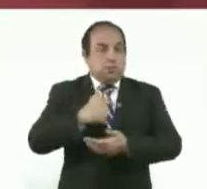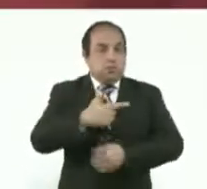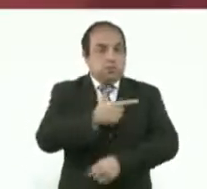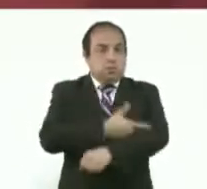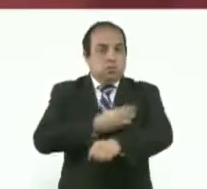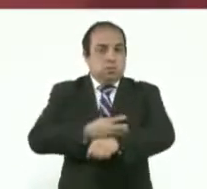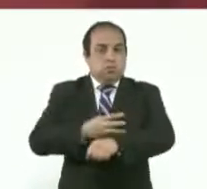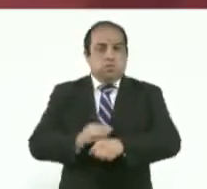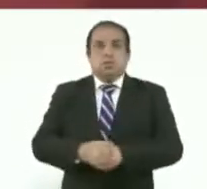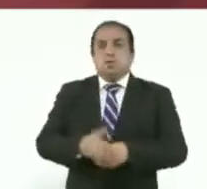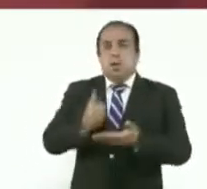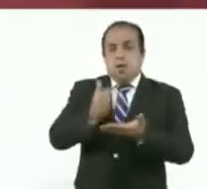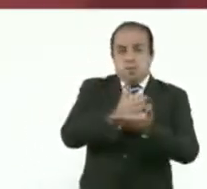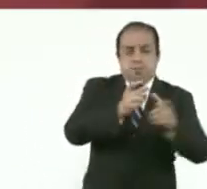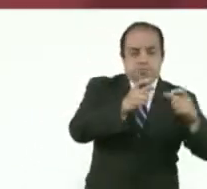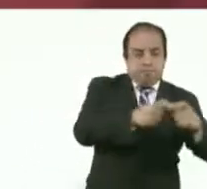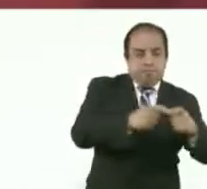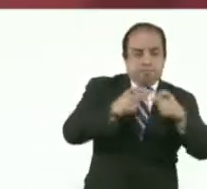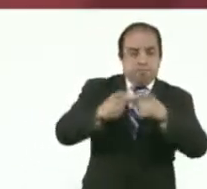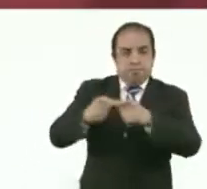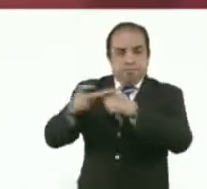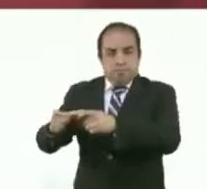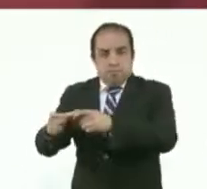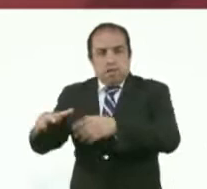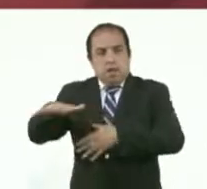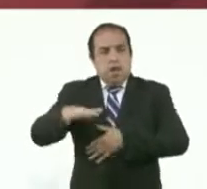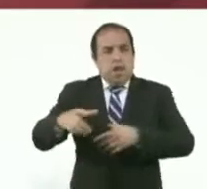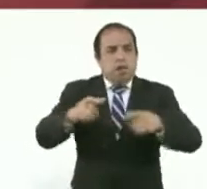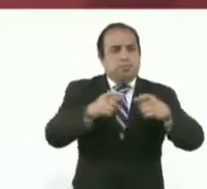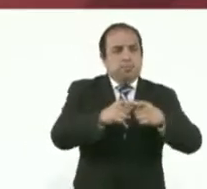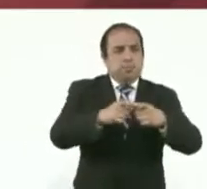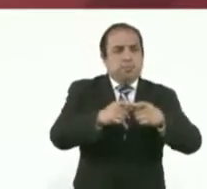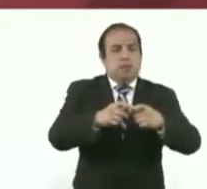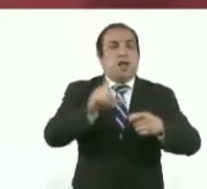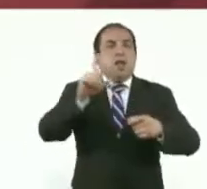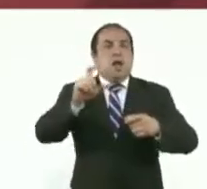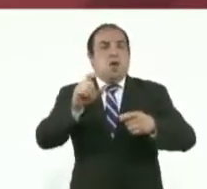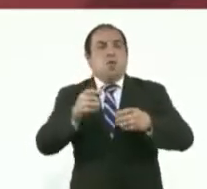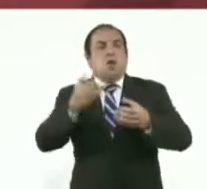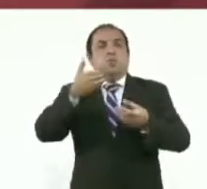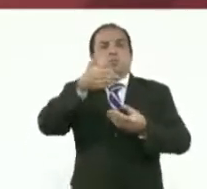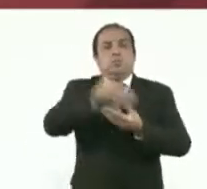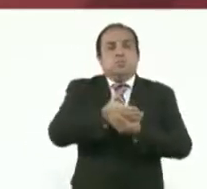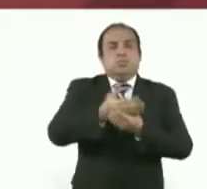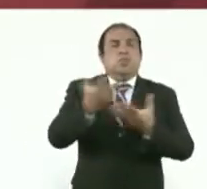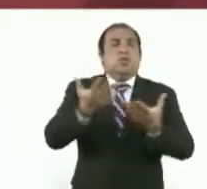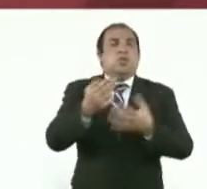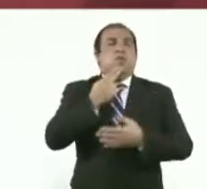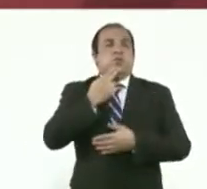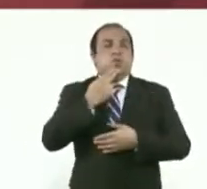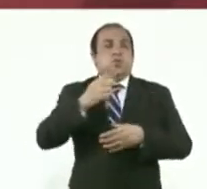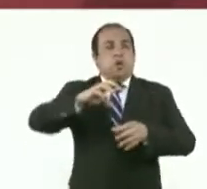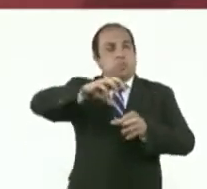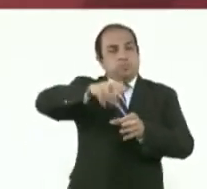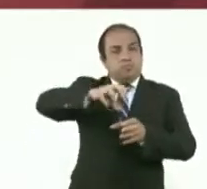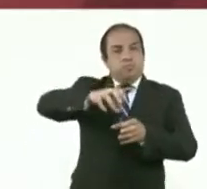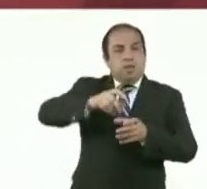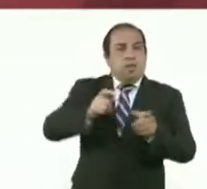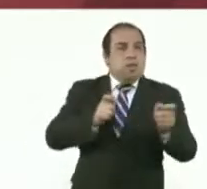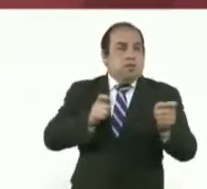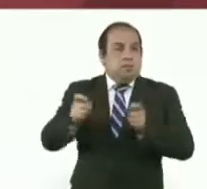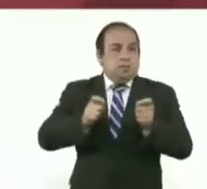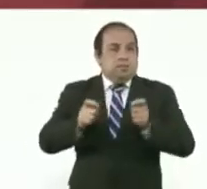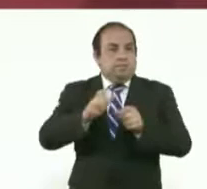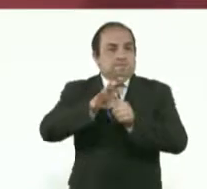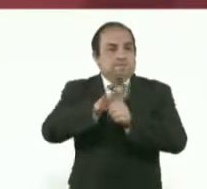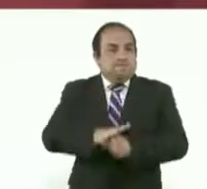sectores, en zonas aisladas y cerradas, la entrada del agua se hace a través de válvulas que permiten controlar